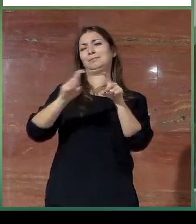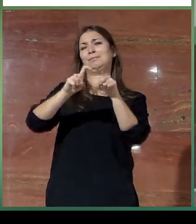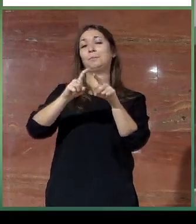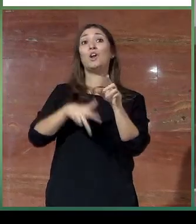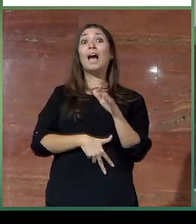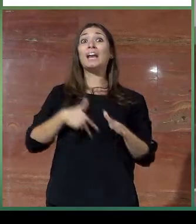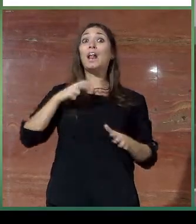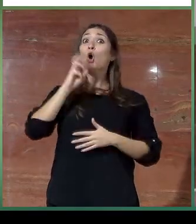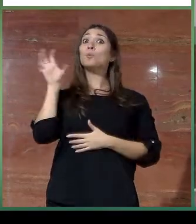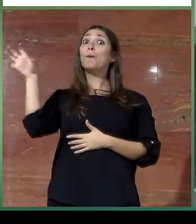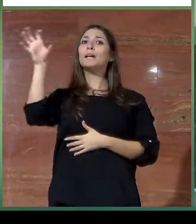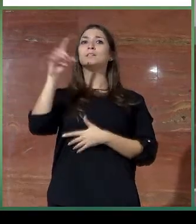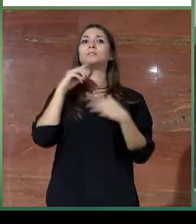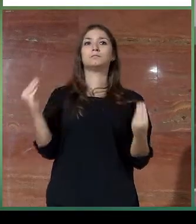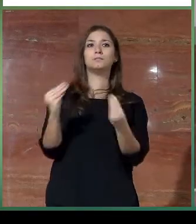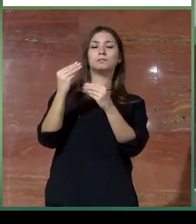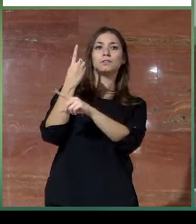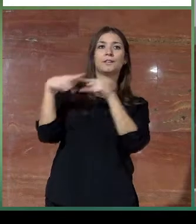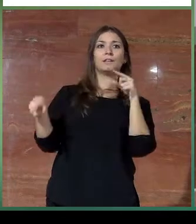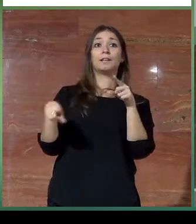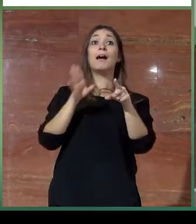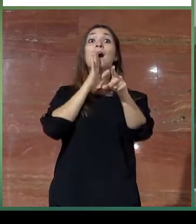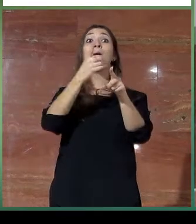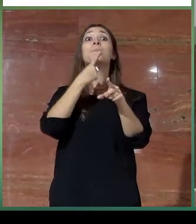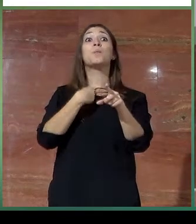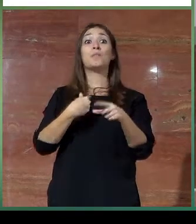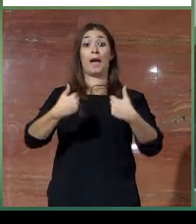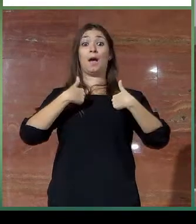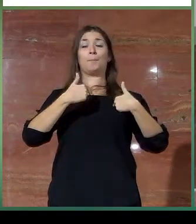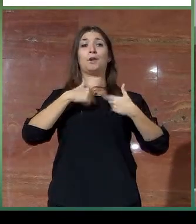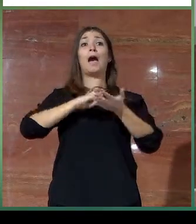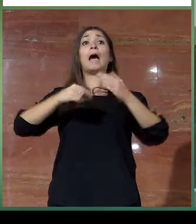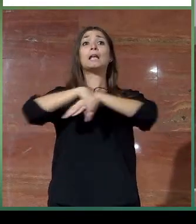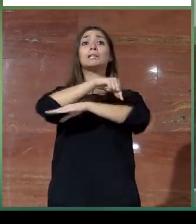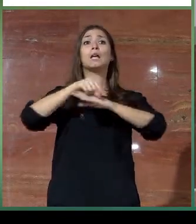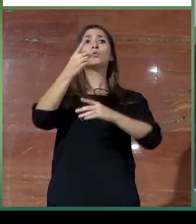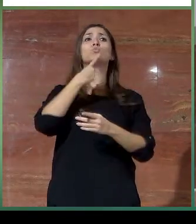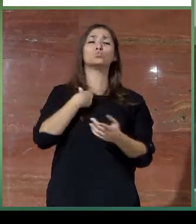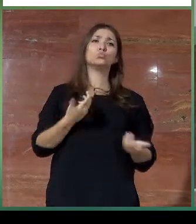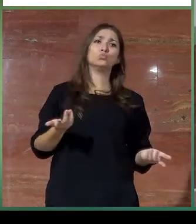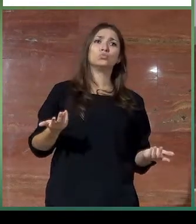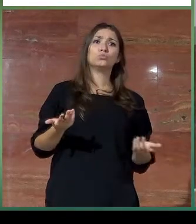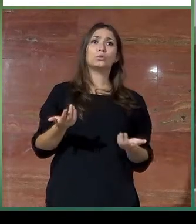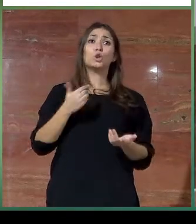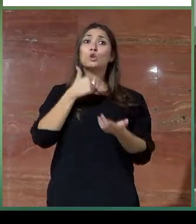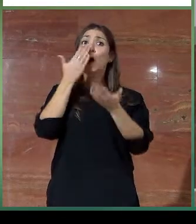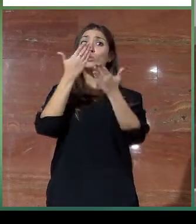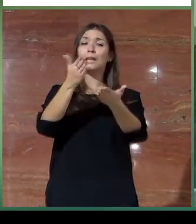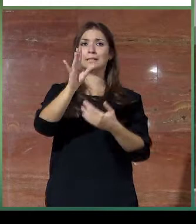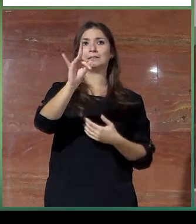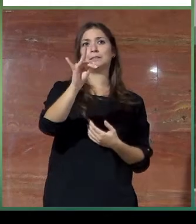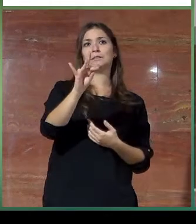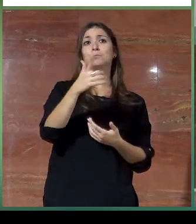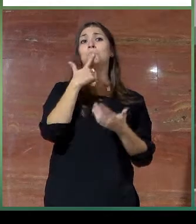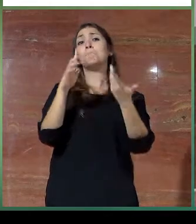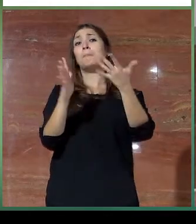general se percibe otra cosa. Lo que tú dices, me lo puedes decir a mí como arquitecto, como lo que quieras. Yo te puedo ayudar, porque puedo estar más